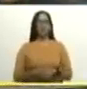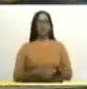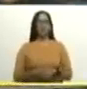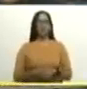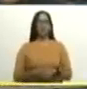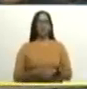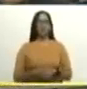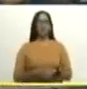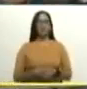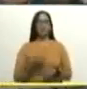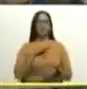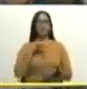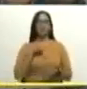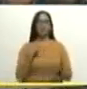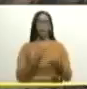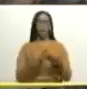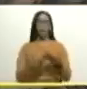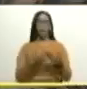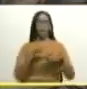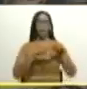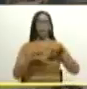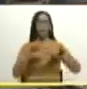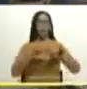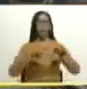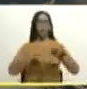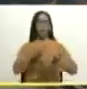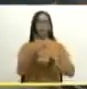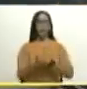Nosotros nos hemos planteado construir un plan